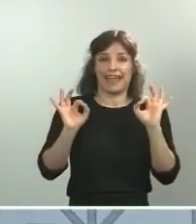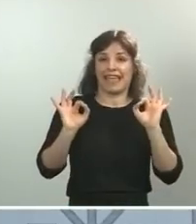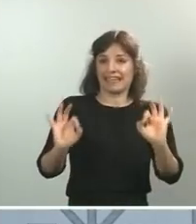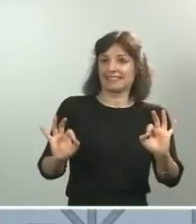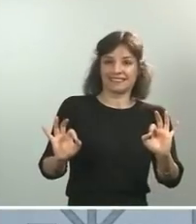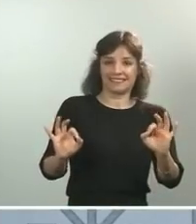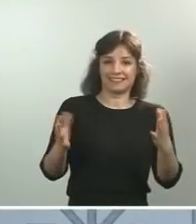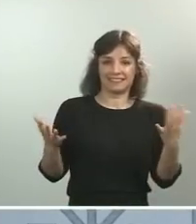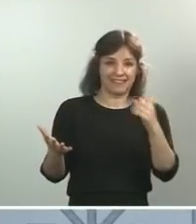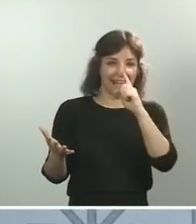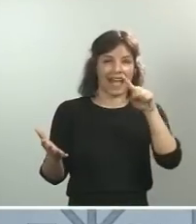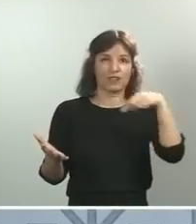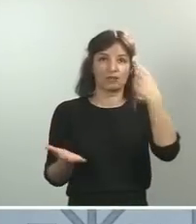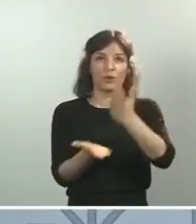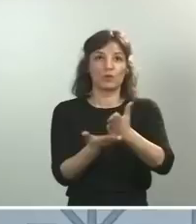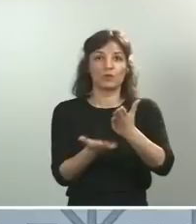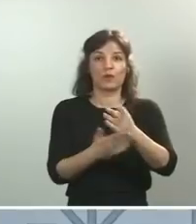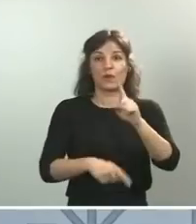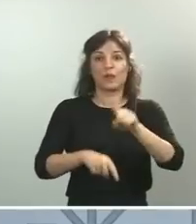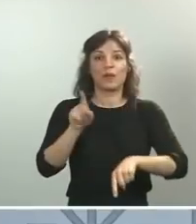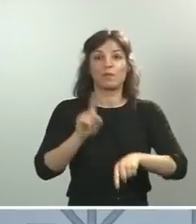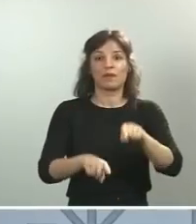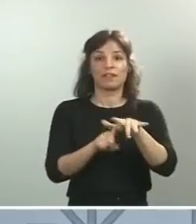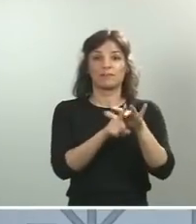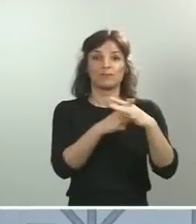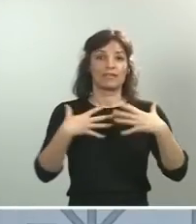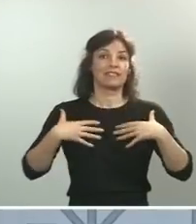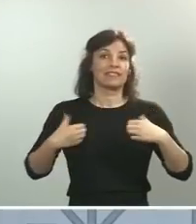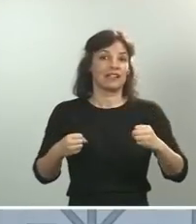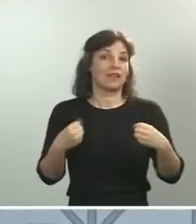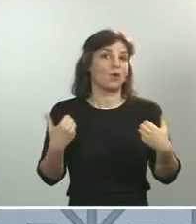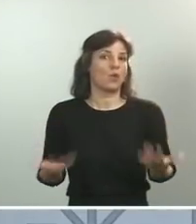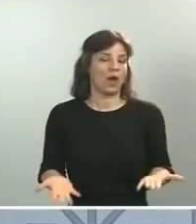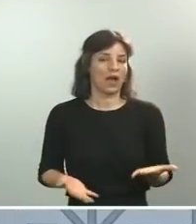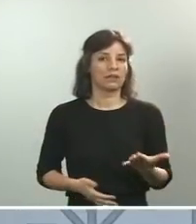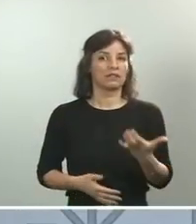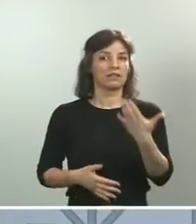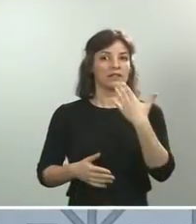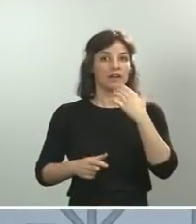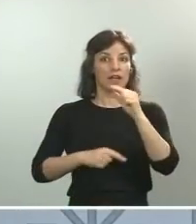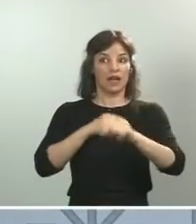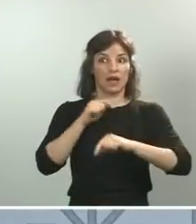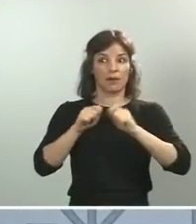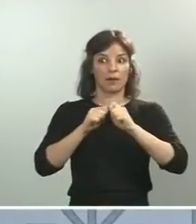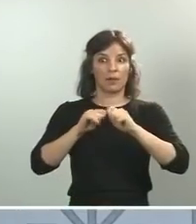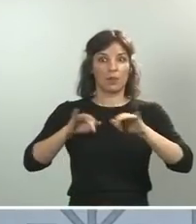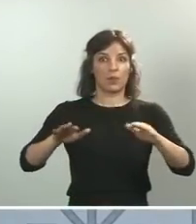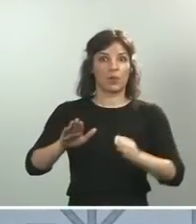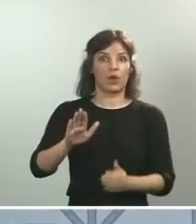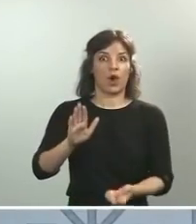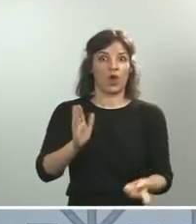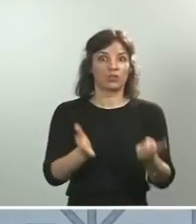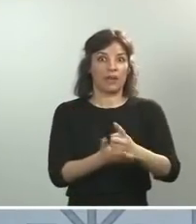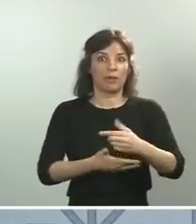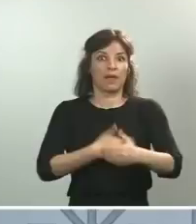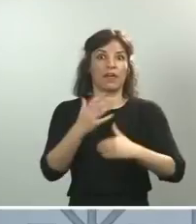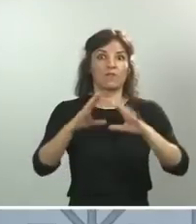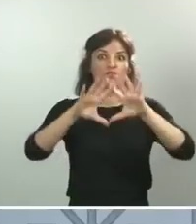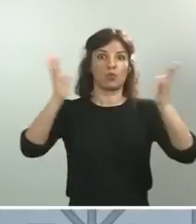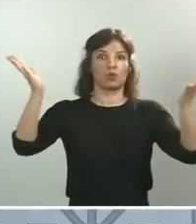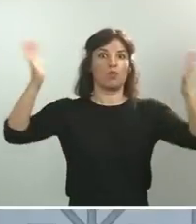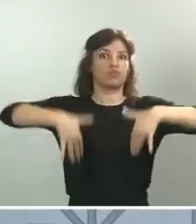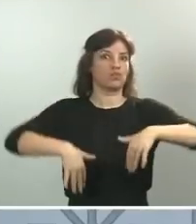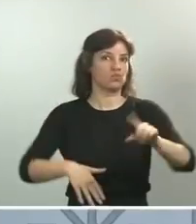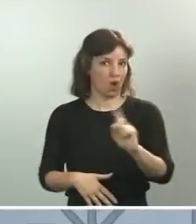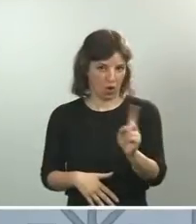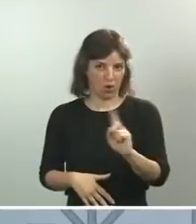estado sanitario, de que no haya rebrote de la pandemia, de que el mundo no se hunda definitivamente. No podemos solamente